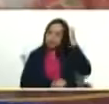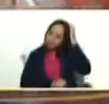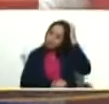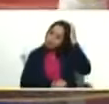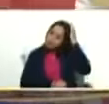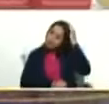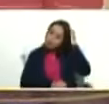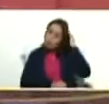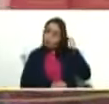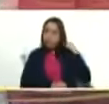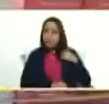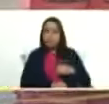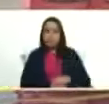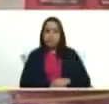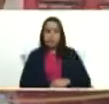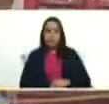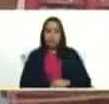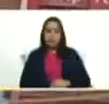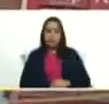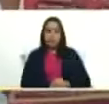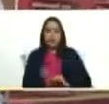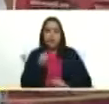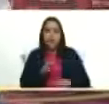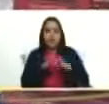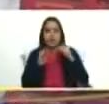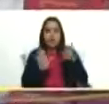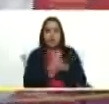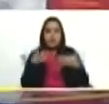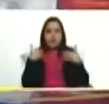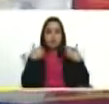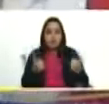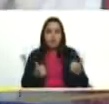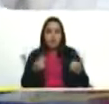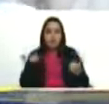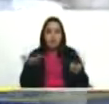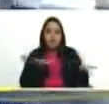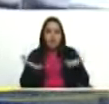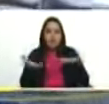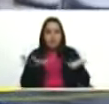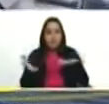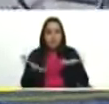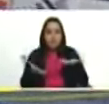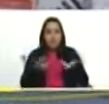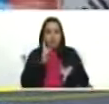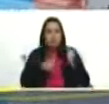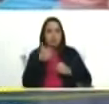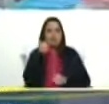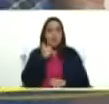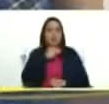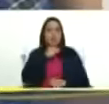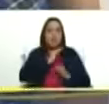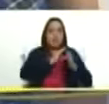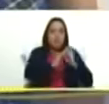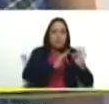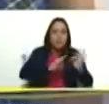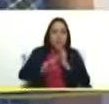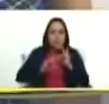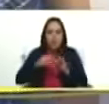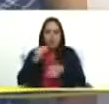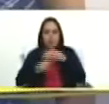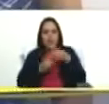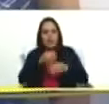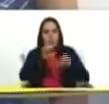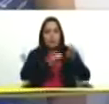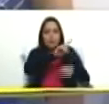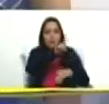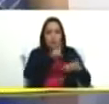todo lo que integra todo lo que es la parte de salud. Tenemos el servicio de malariología, que son los que se encargan de hacer los